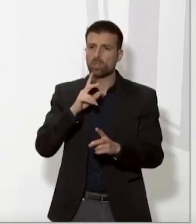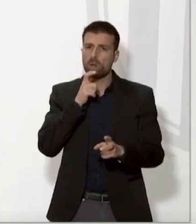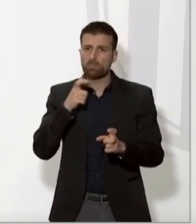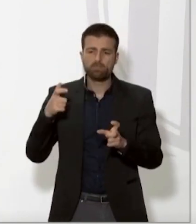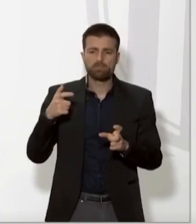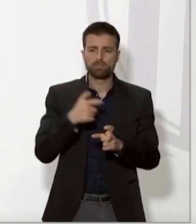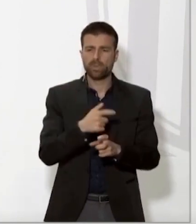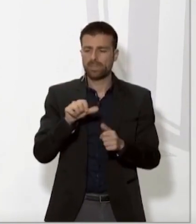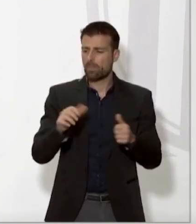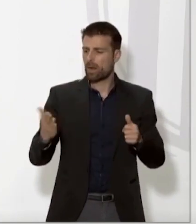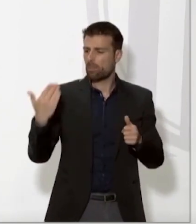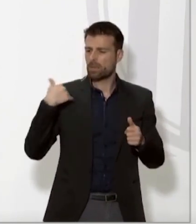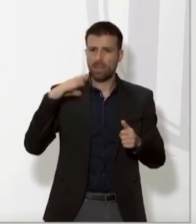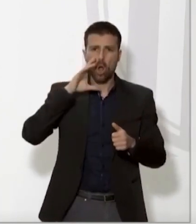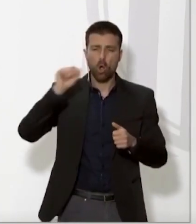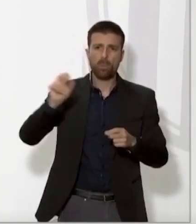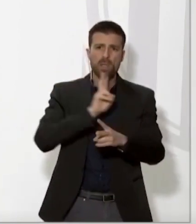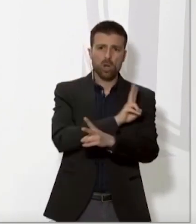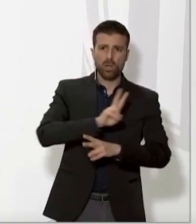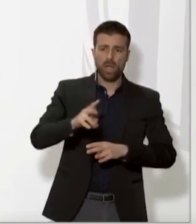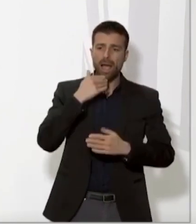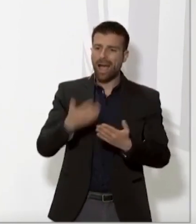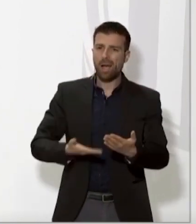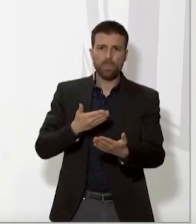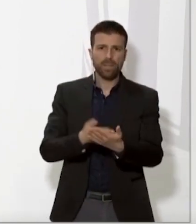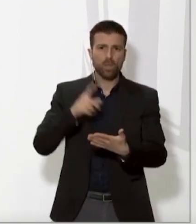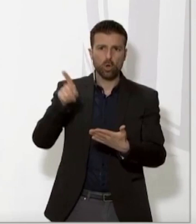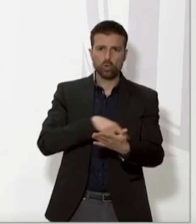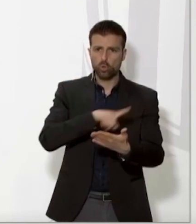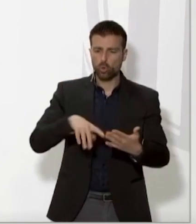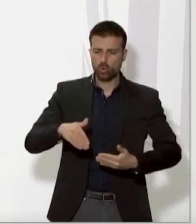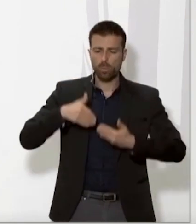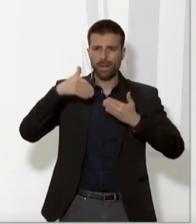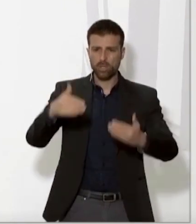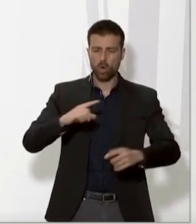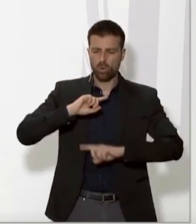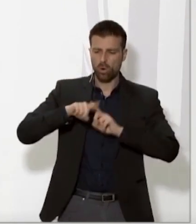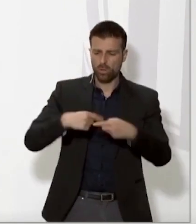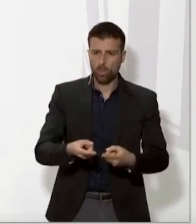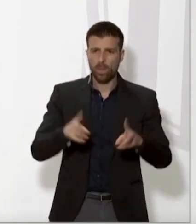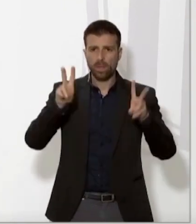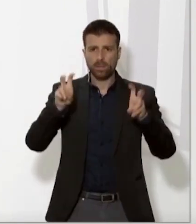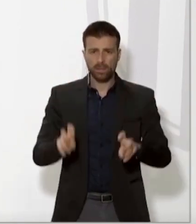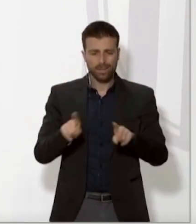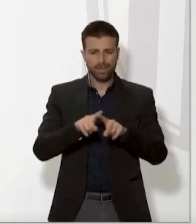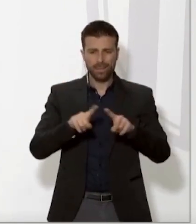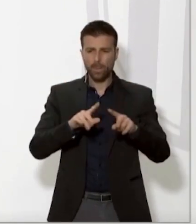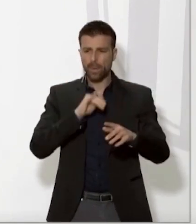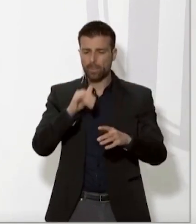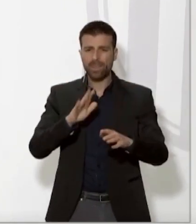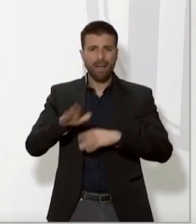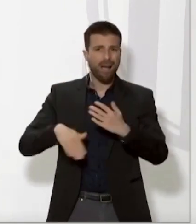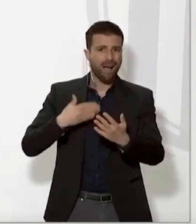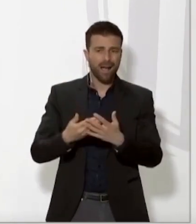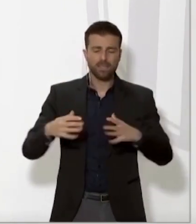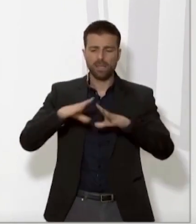emitió la semana pasada el gobierno lo que ha pedido ha sido la suspensión de los efectos de esta internos de esta interlocutoria hasta que se